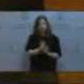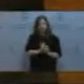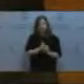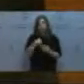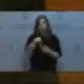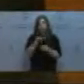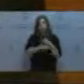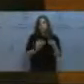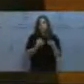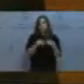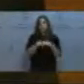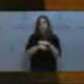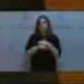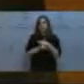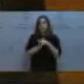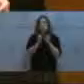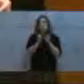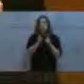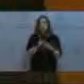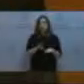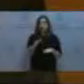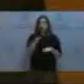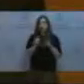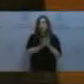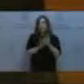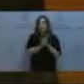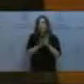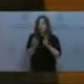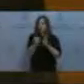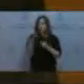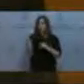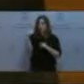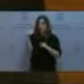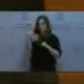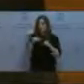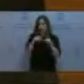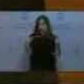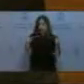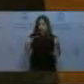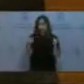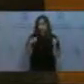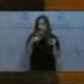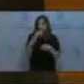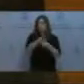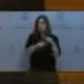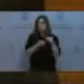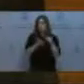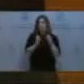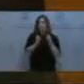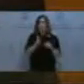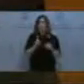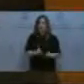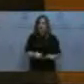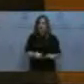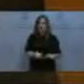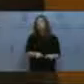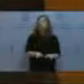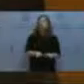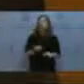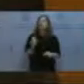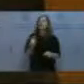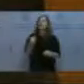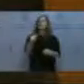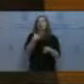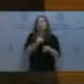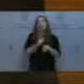utilizado la gestión de los residuos para poner y mantener presidentes en Asturias. Han utilizado los residuos en su ya clásico